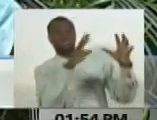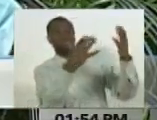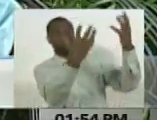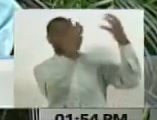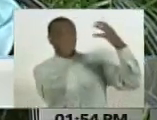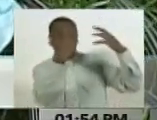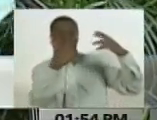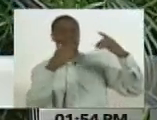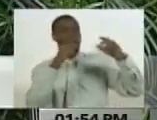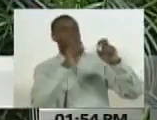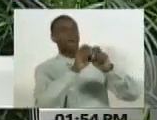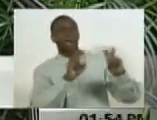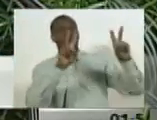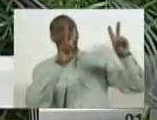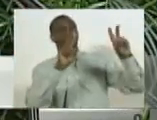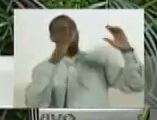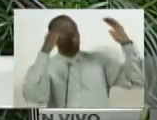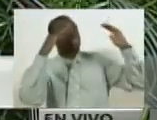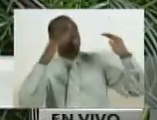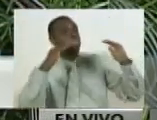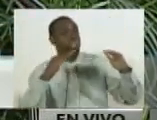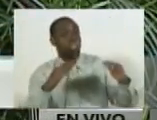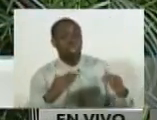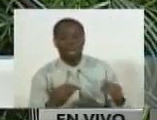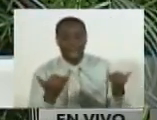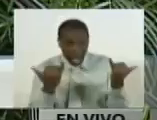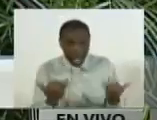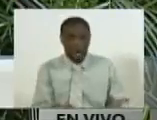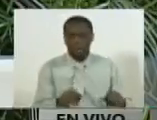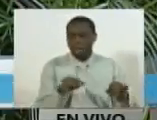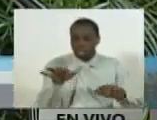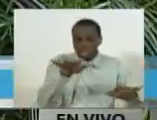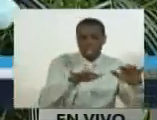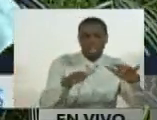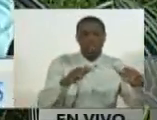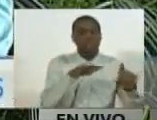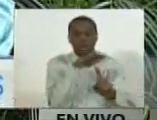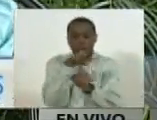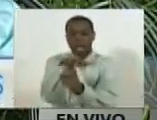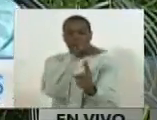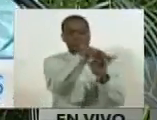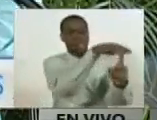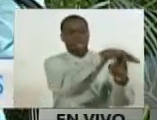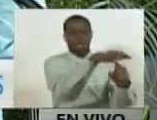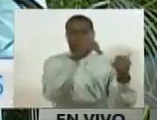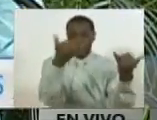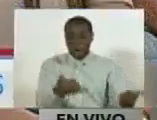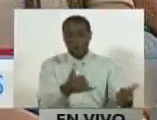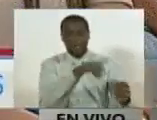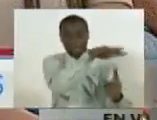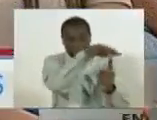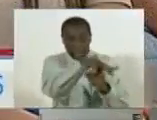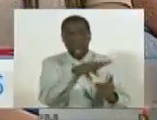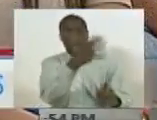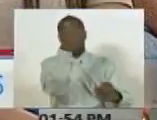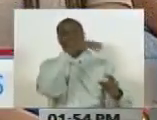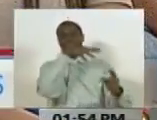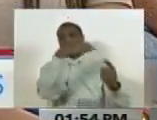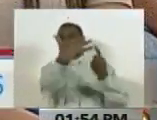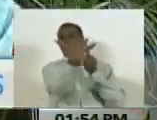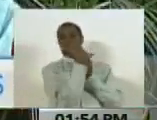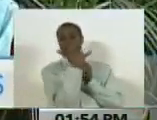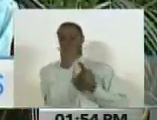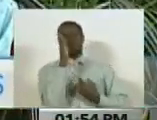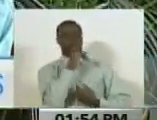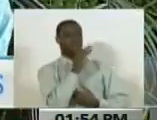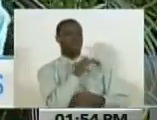antivalores a que está enfrentado la niñez de hoy y la juventud. Y estas palabras que digo, se las